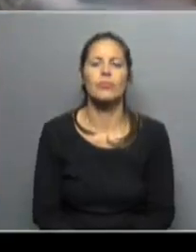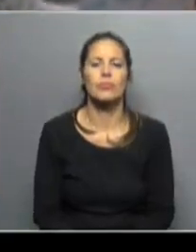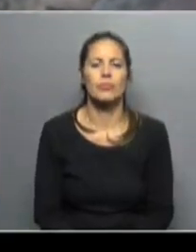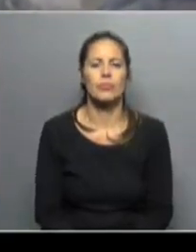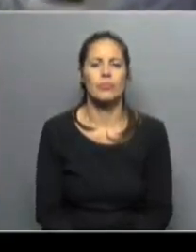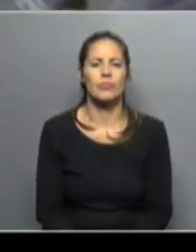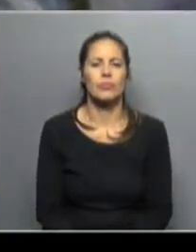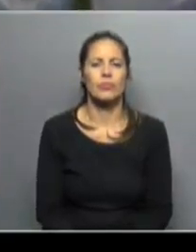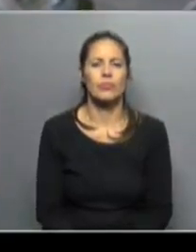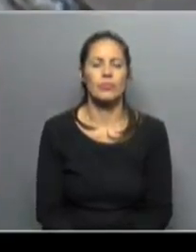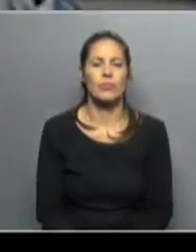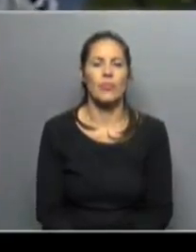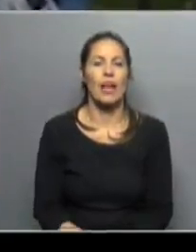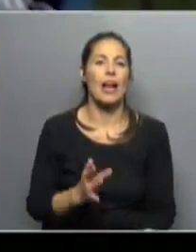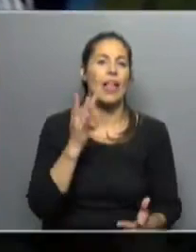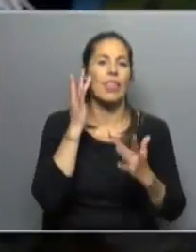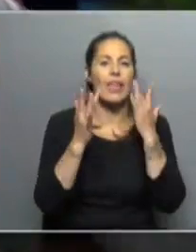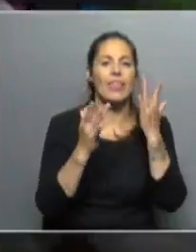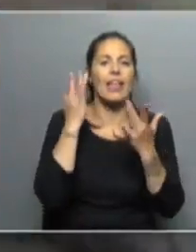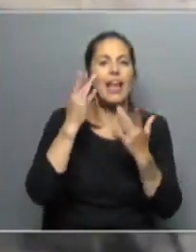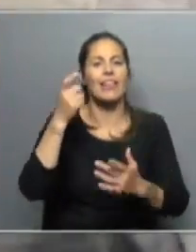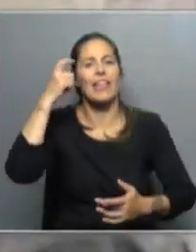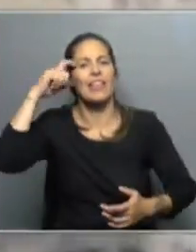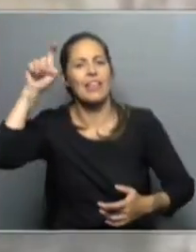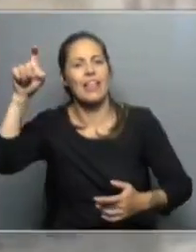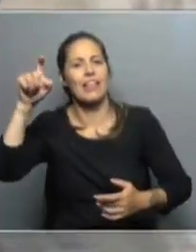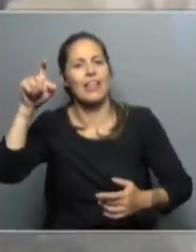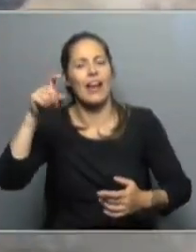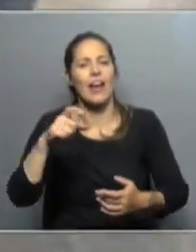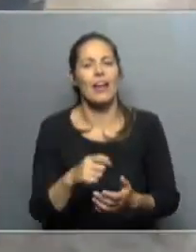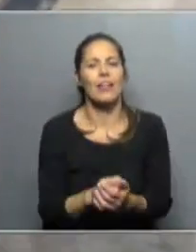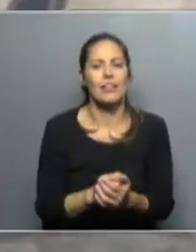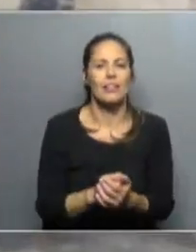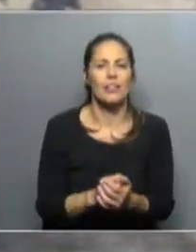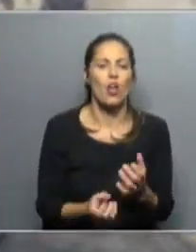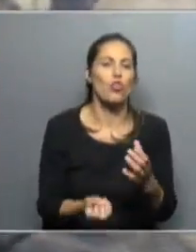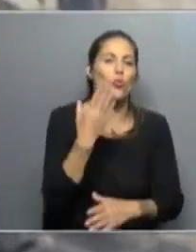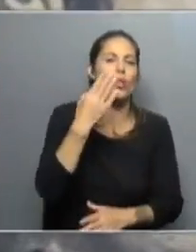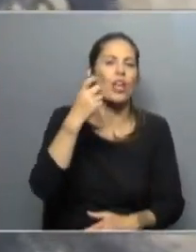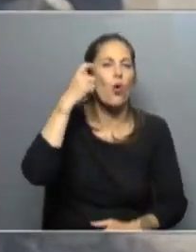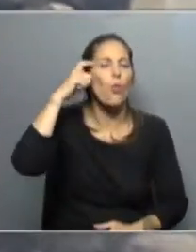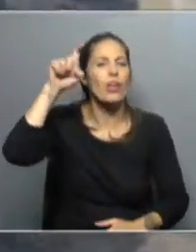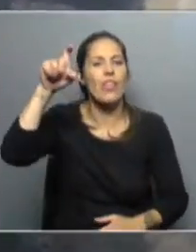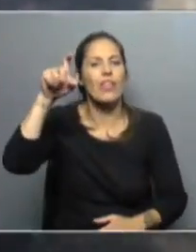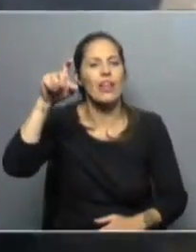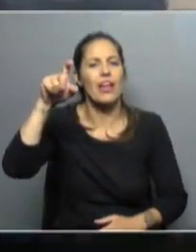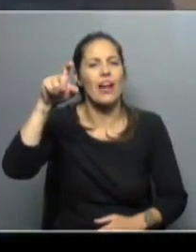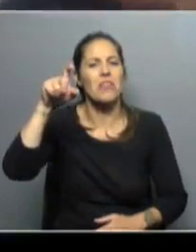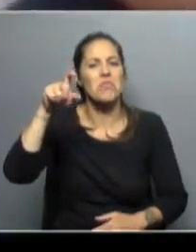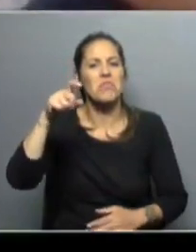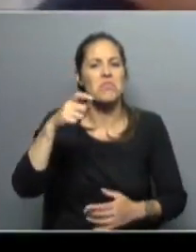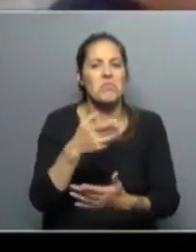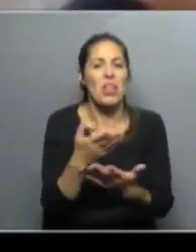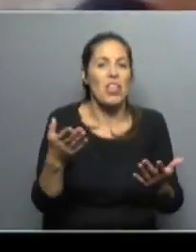El proyecto surge desde el arte, de estas ideas de dar miles, cientos, no sé. Surge como una idea súper abstracta, ¿no? Que es